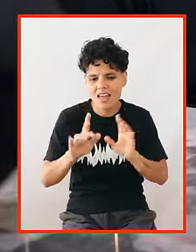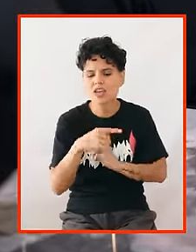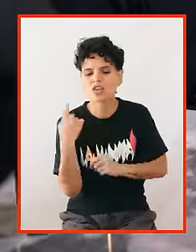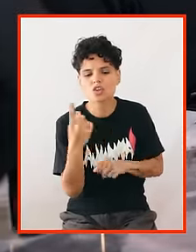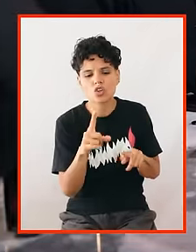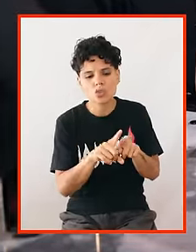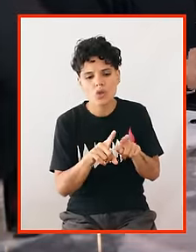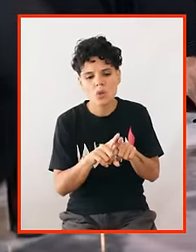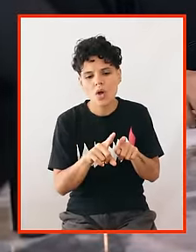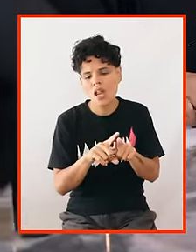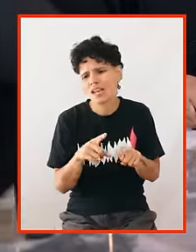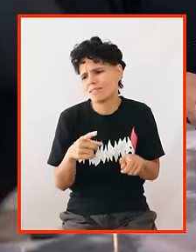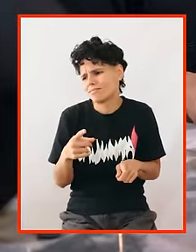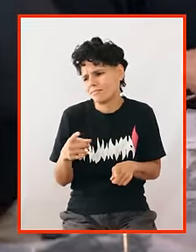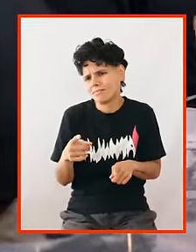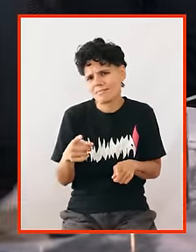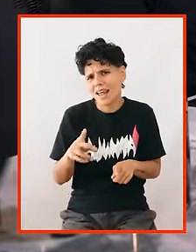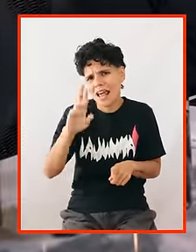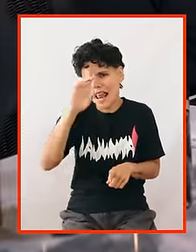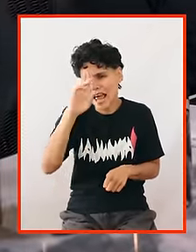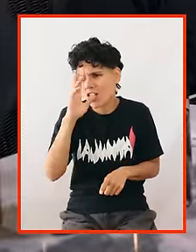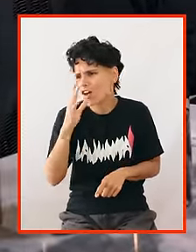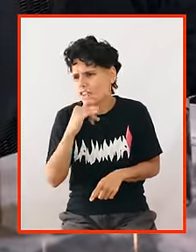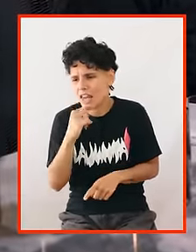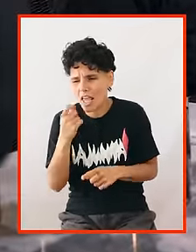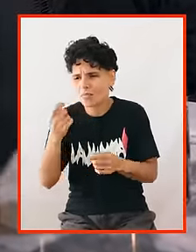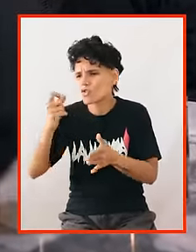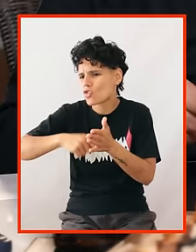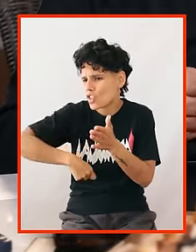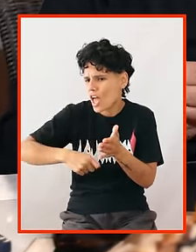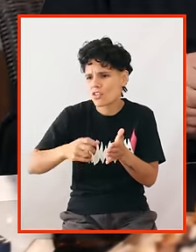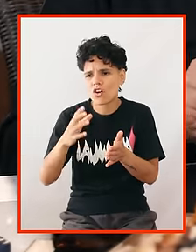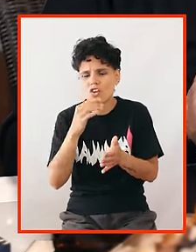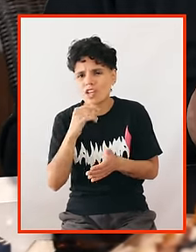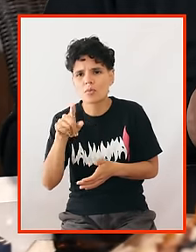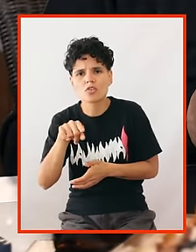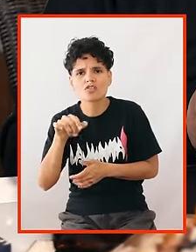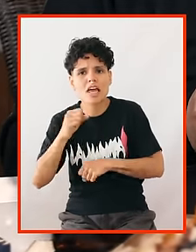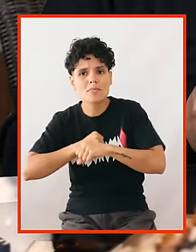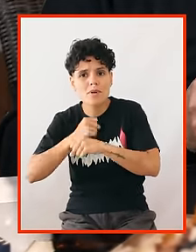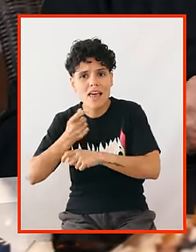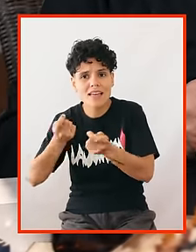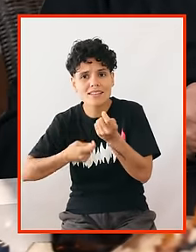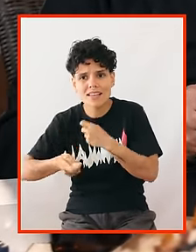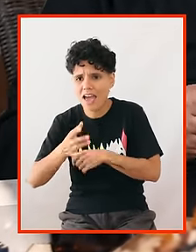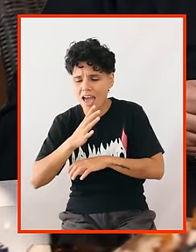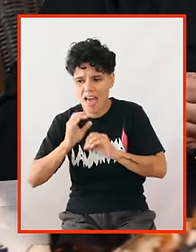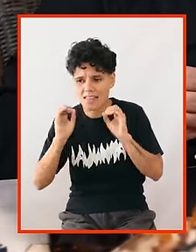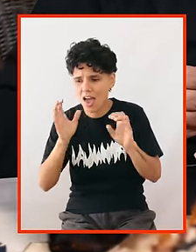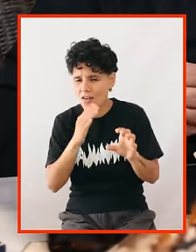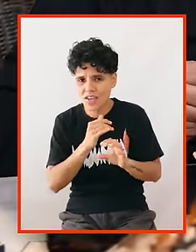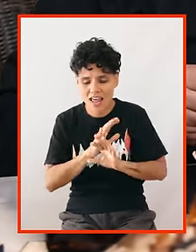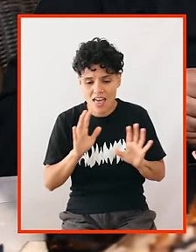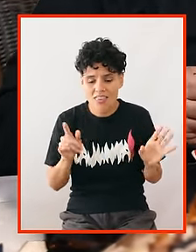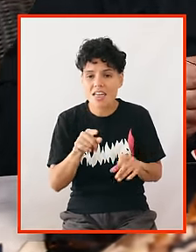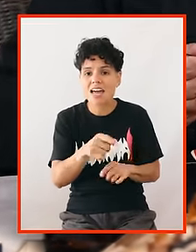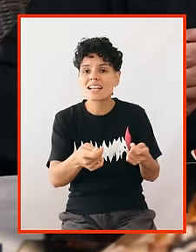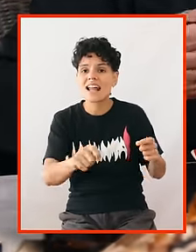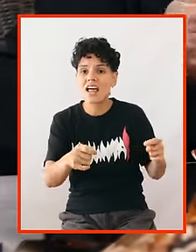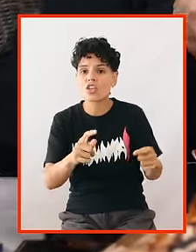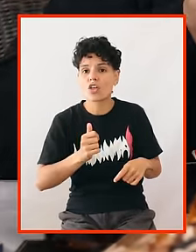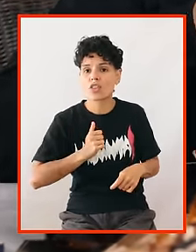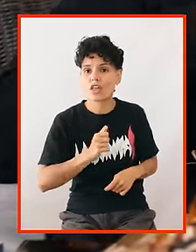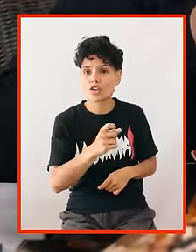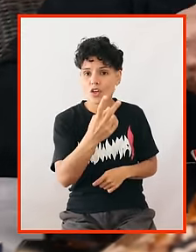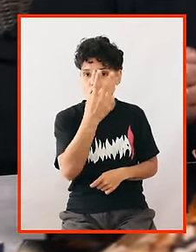grupo más indie que tocó ahí porque no teníamos contrato, no teníamos sello. No teníamos nada. No teníamos ni un single, ¿no? El director de la radio, Aldunate, nos había visto